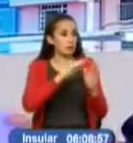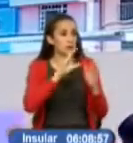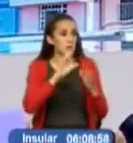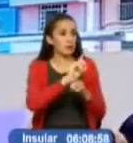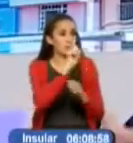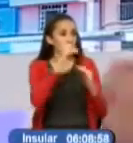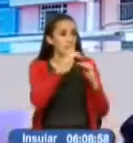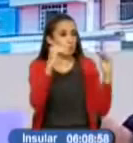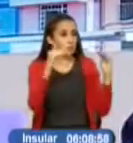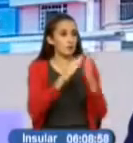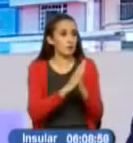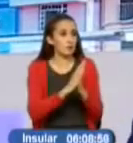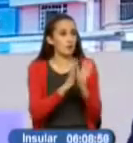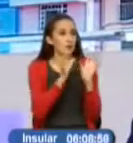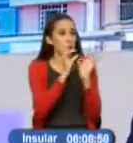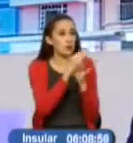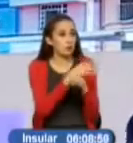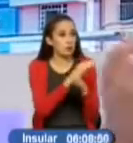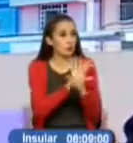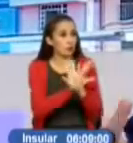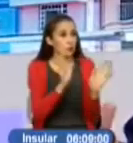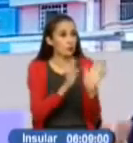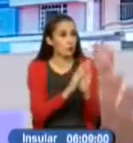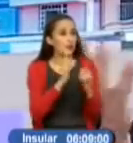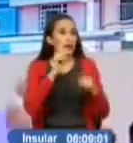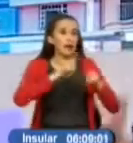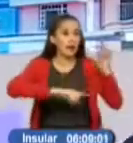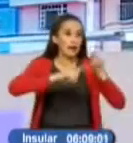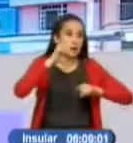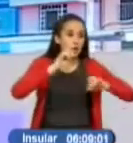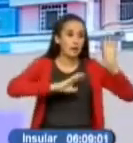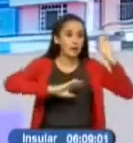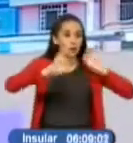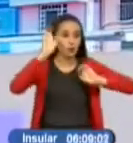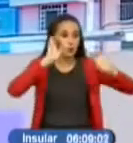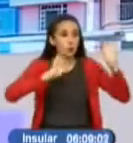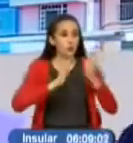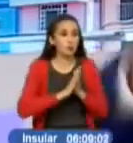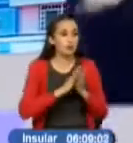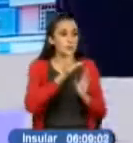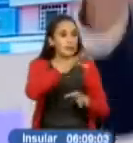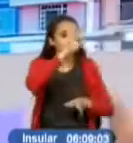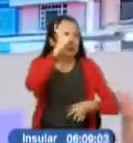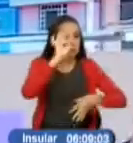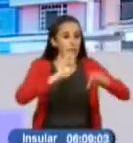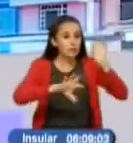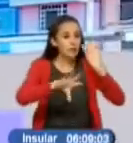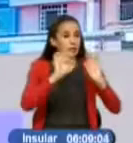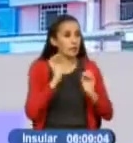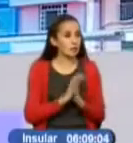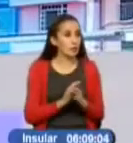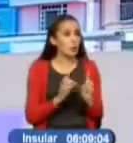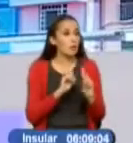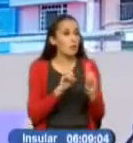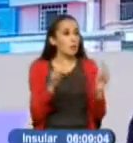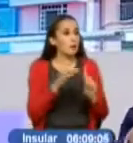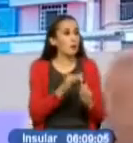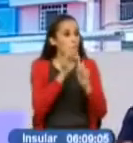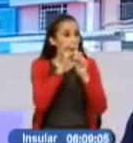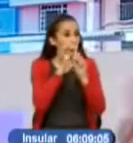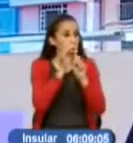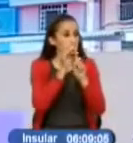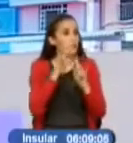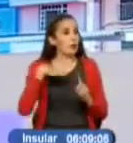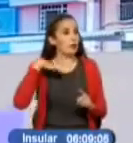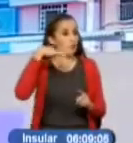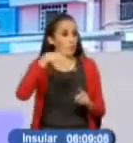Esto no es así, esto no funciona así. Es decir, hay un criterio lógico, digamos, de selección y precisamente las prioridades se definen sobre la